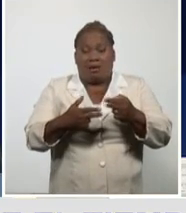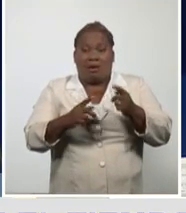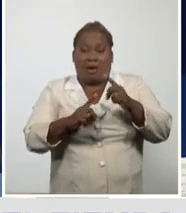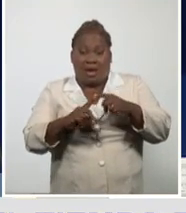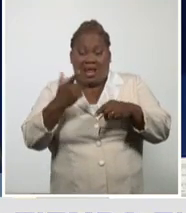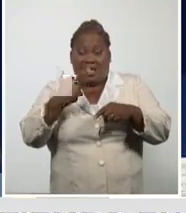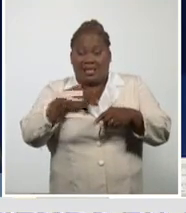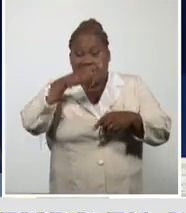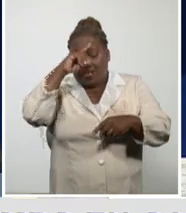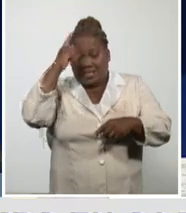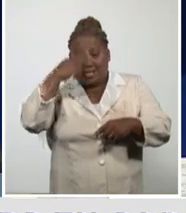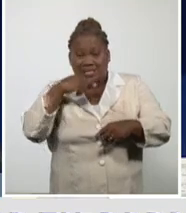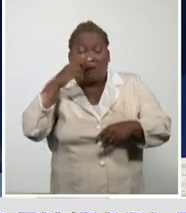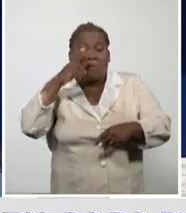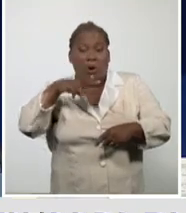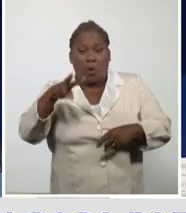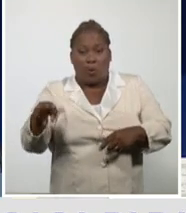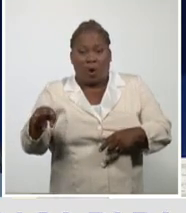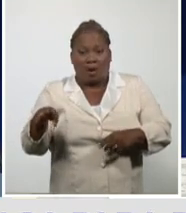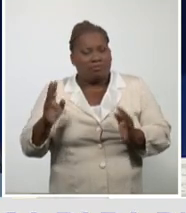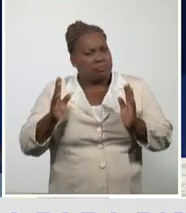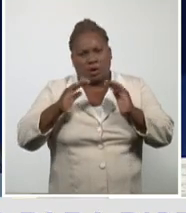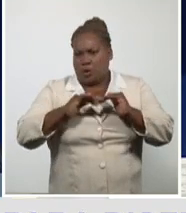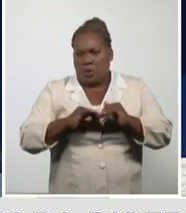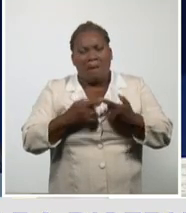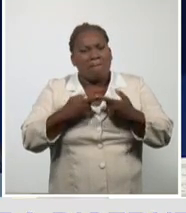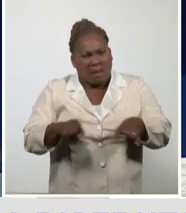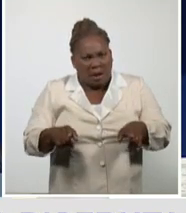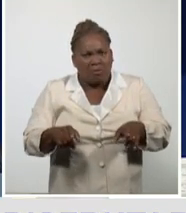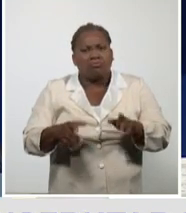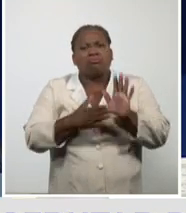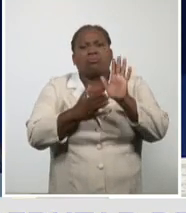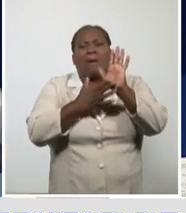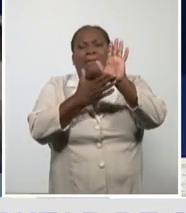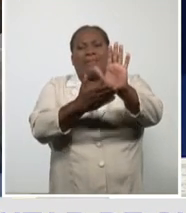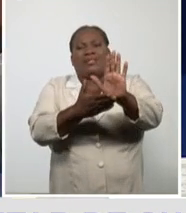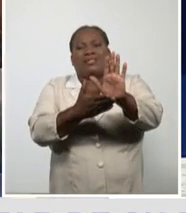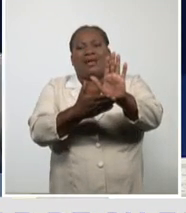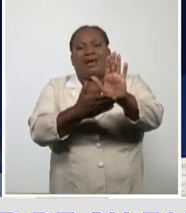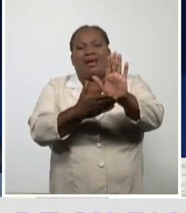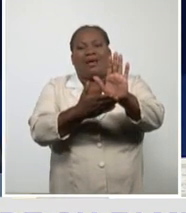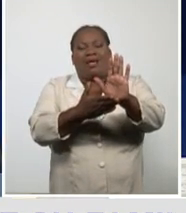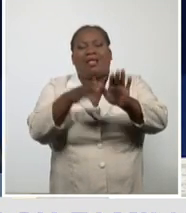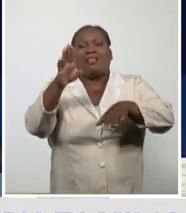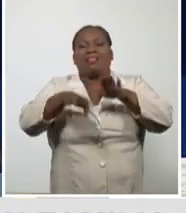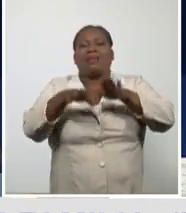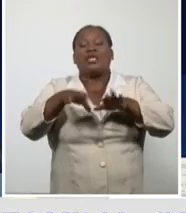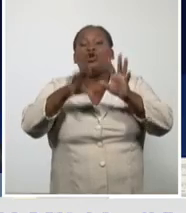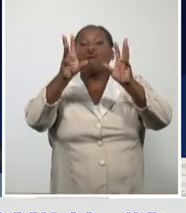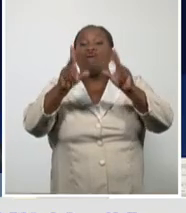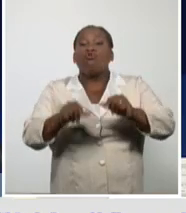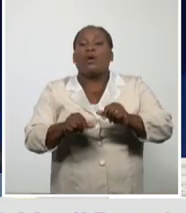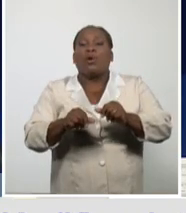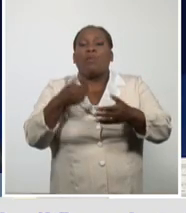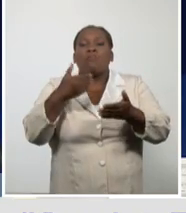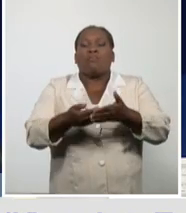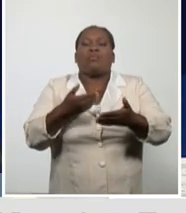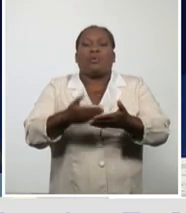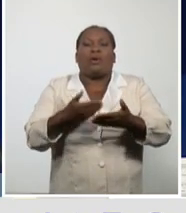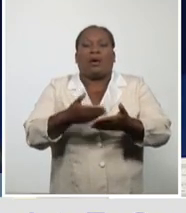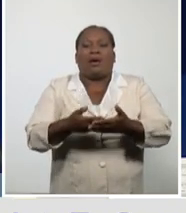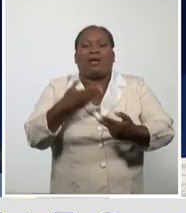buscan? No es el caso, pero vamos a presentarlo de acuerdo al número de pruebas que se han hecho en